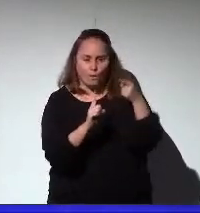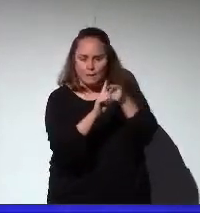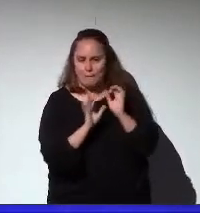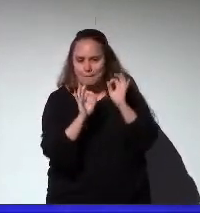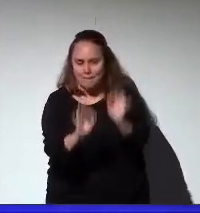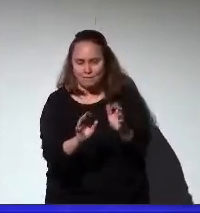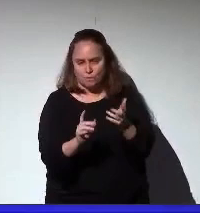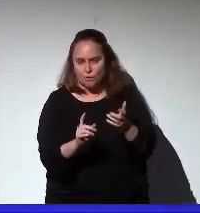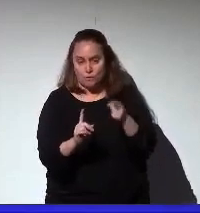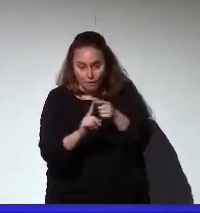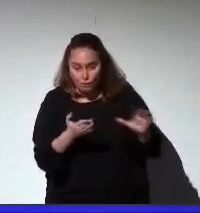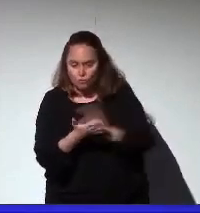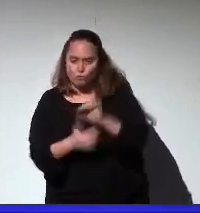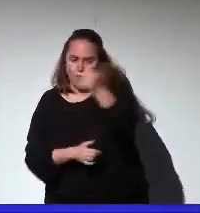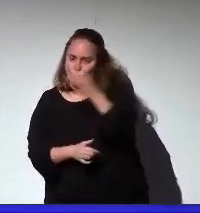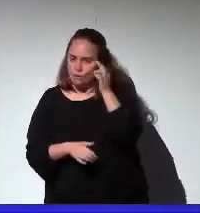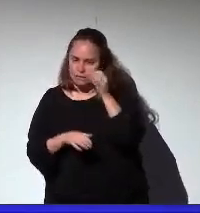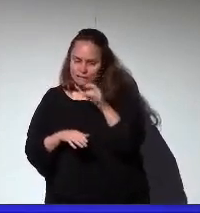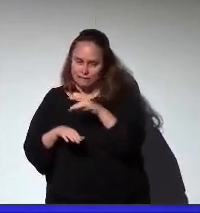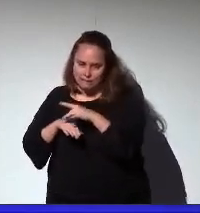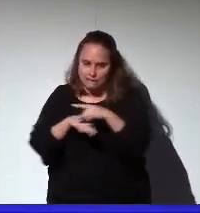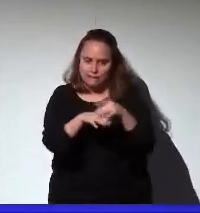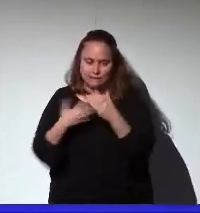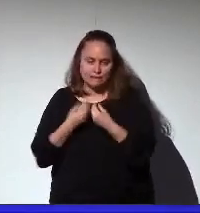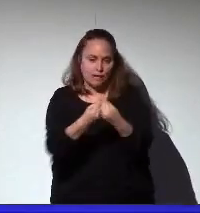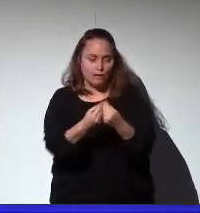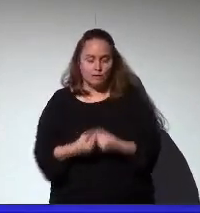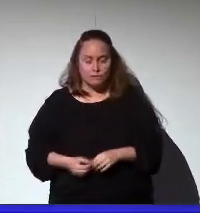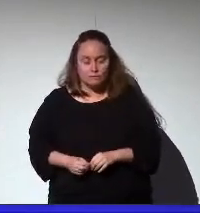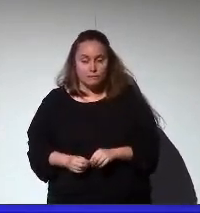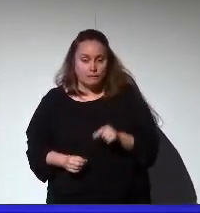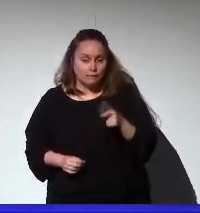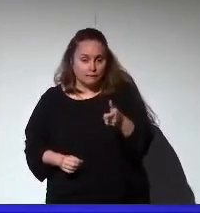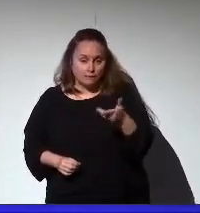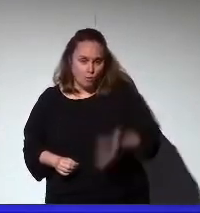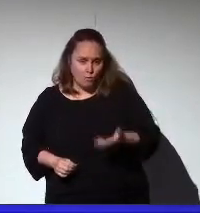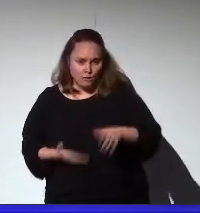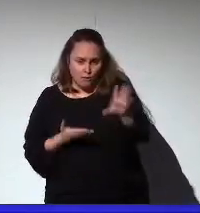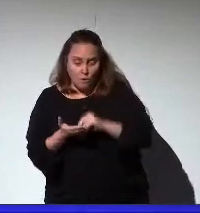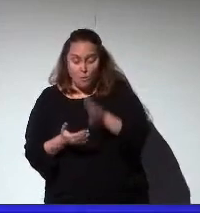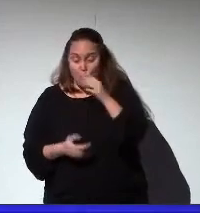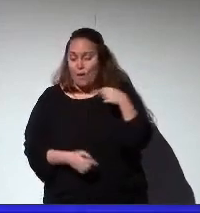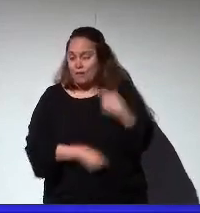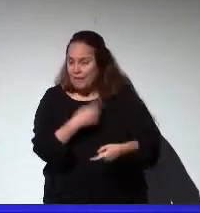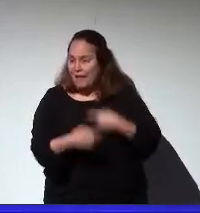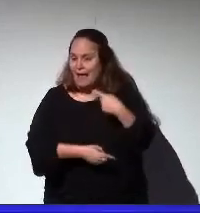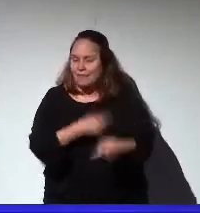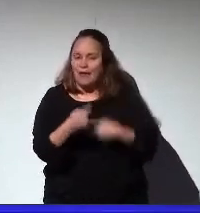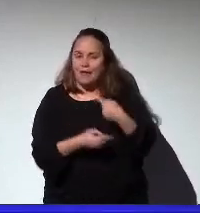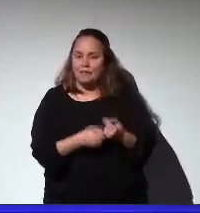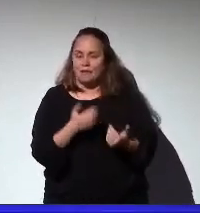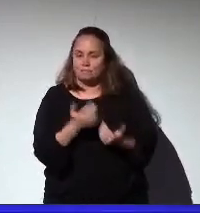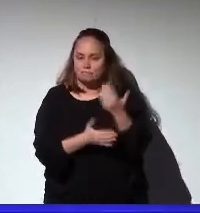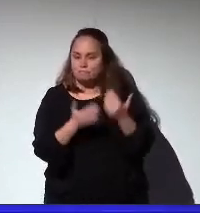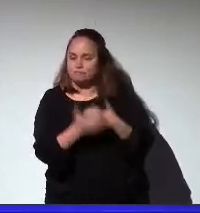todas vayamos en el mismo camino. Yo creo que eso es importante, no perderlo de vista, porque el día a día y lo concreto, ¿no?, la labor concreta nos llevan